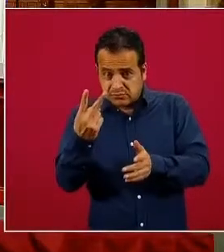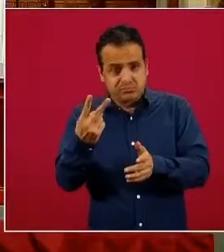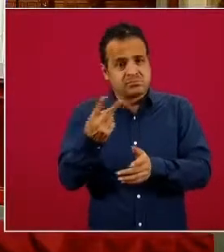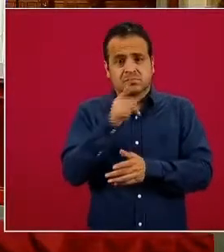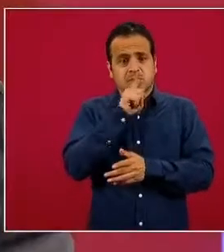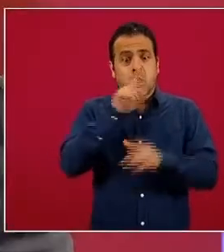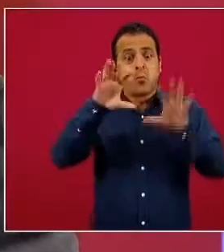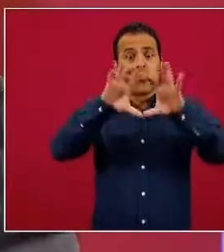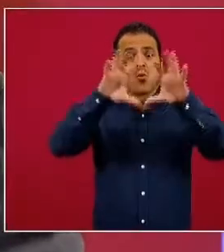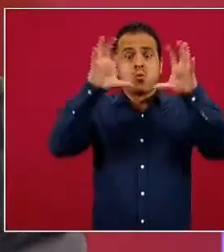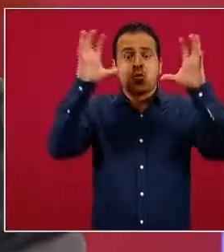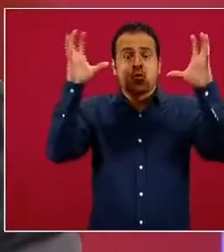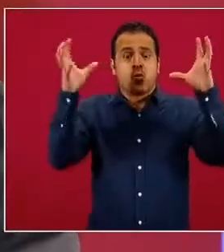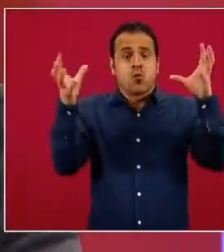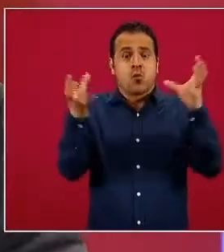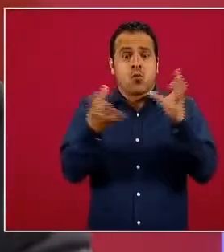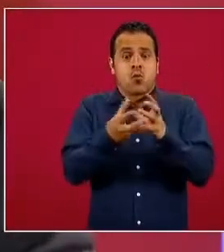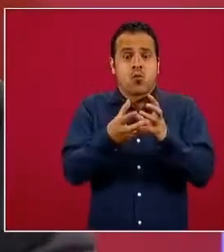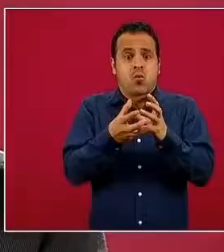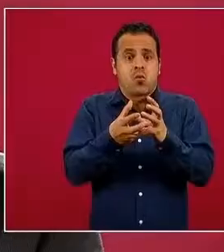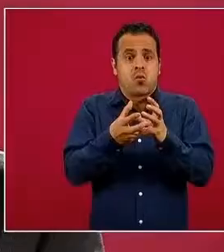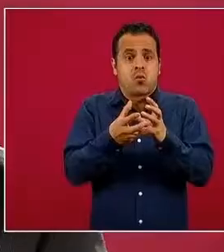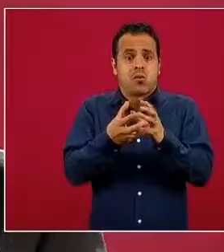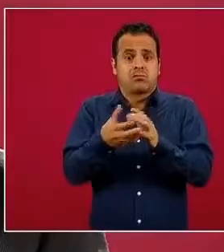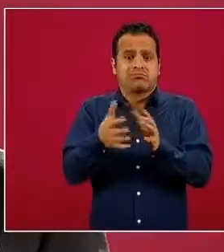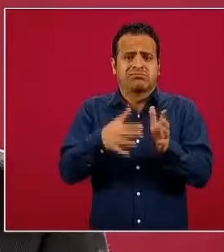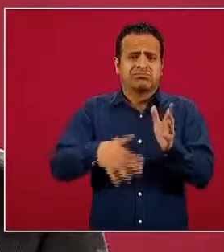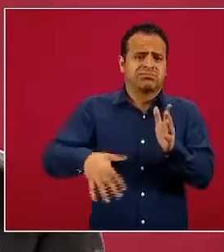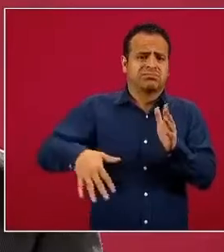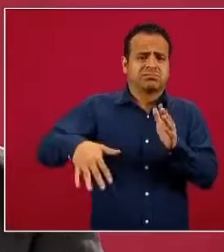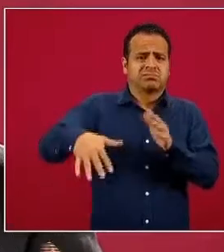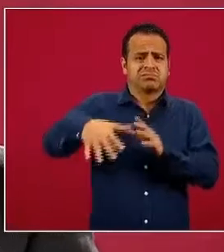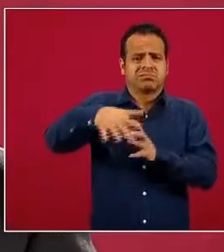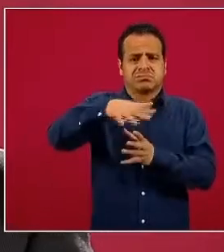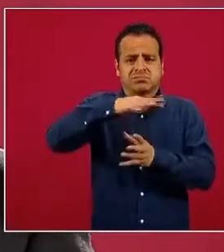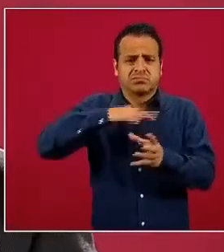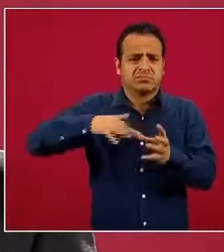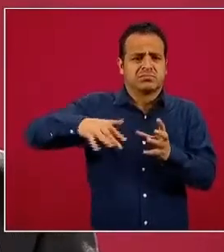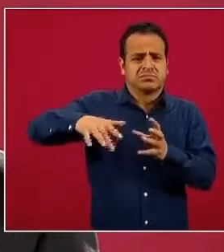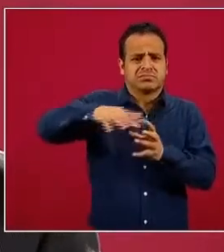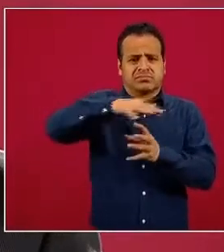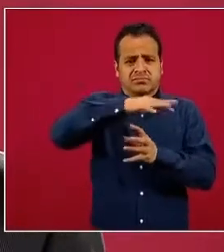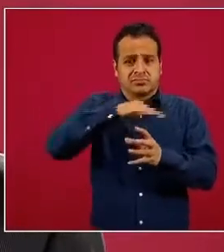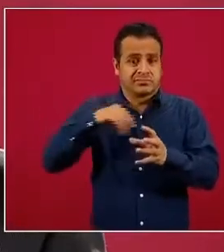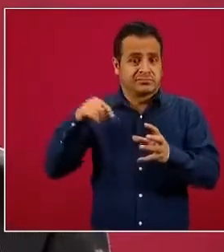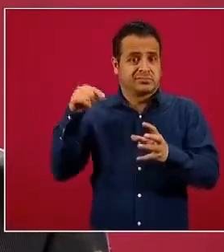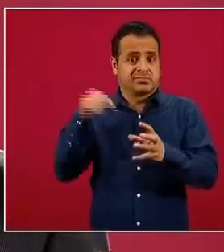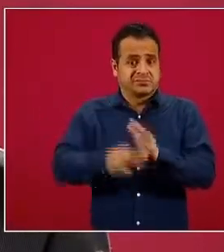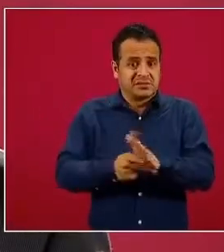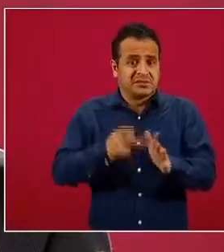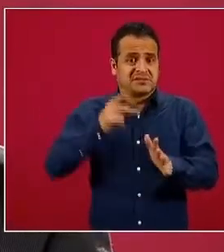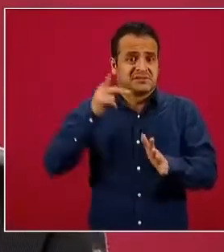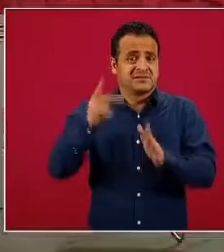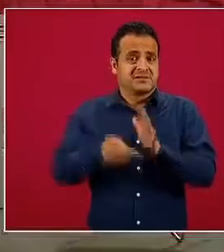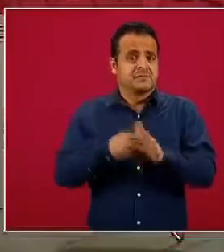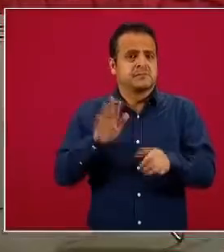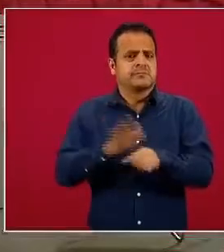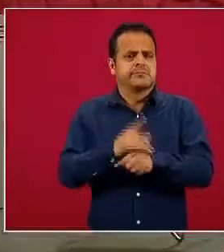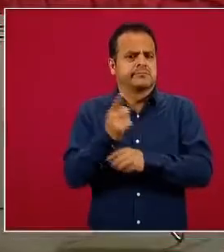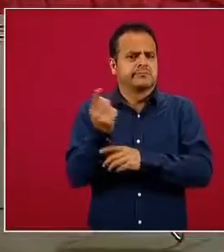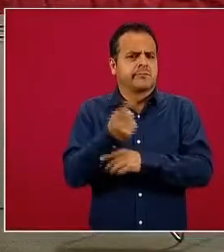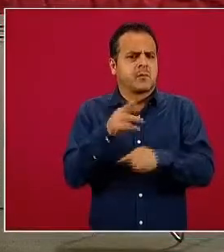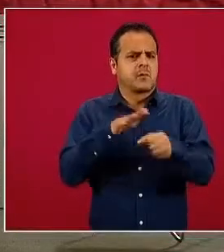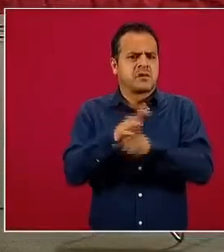mundial, reitero, a nivel mundial. Entre otras razones, porque la intensidad epidémica entre